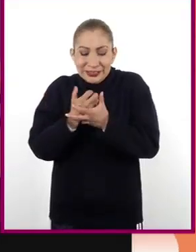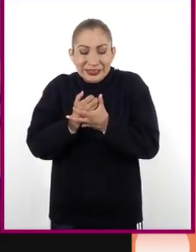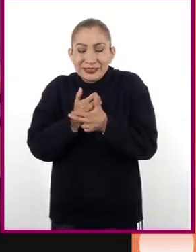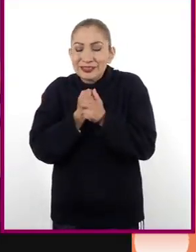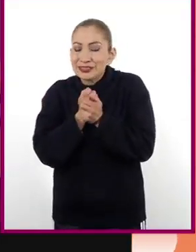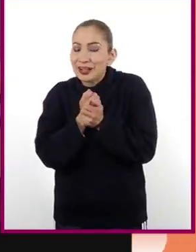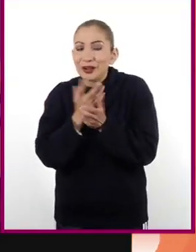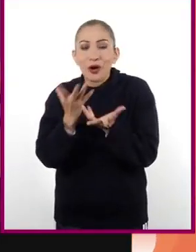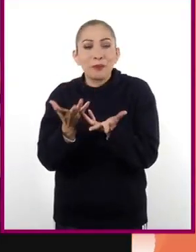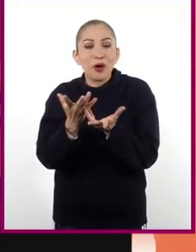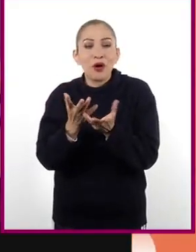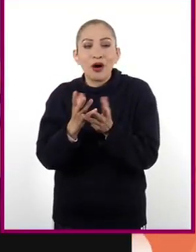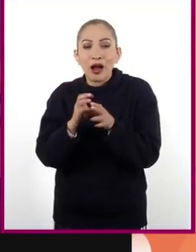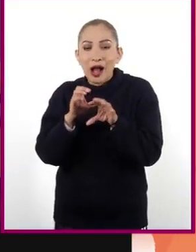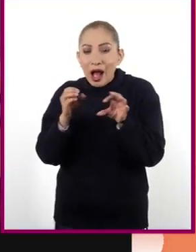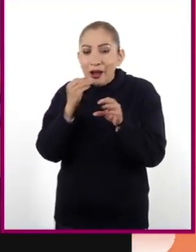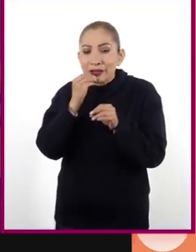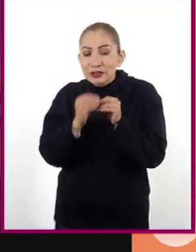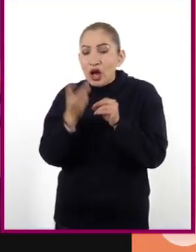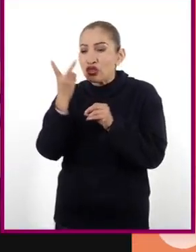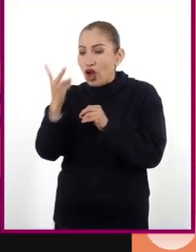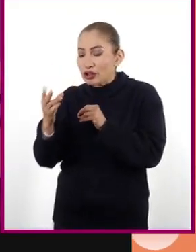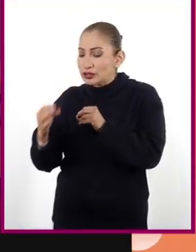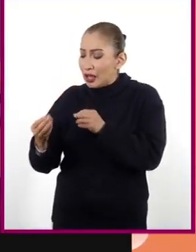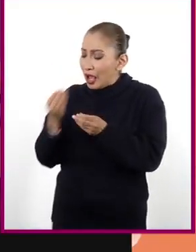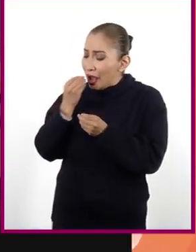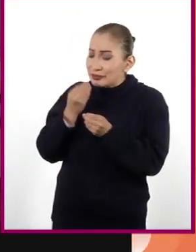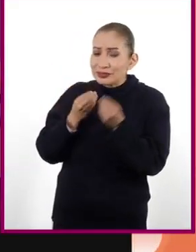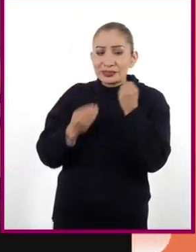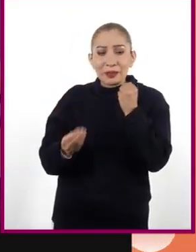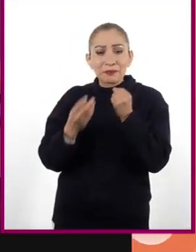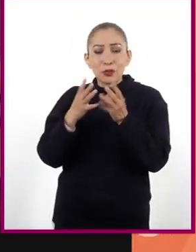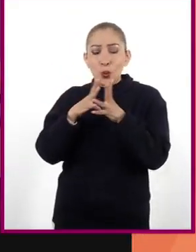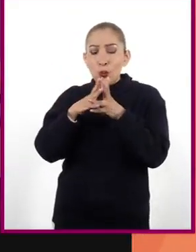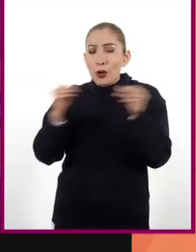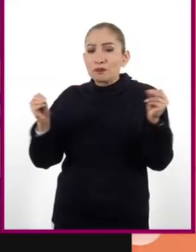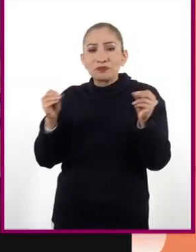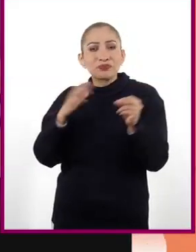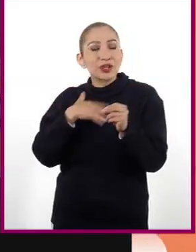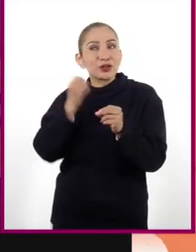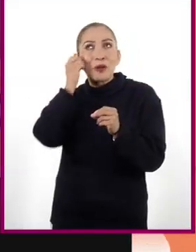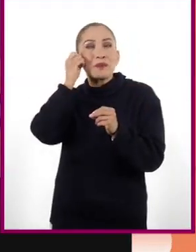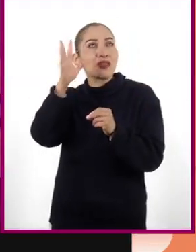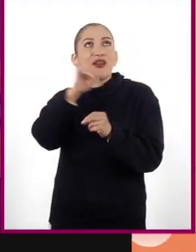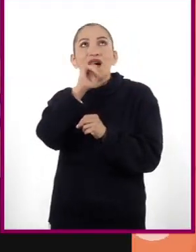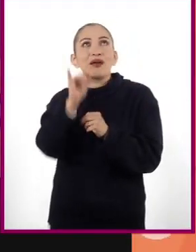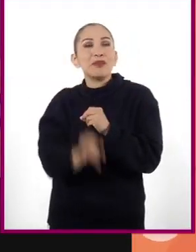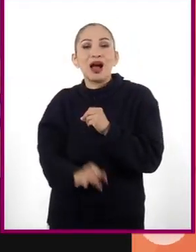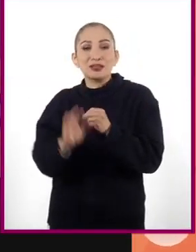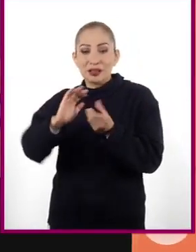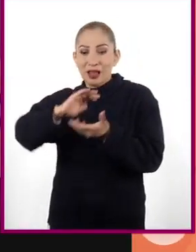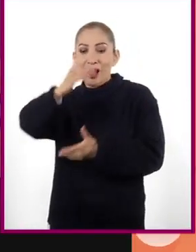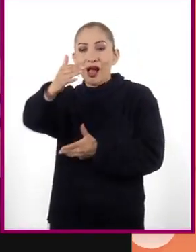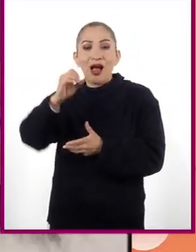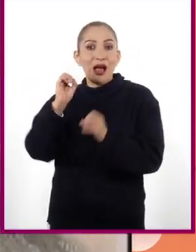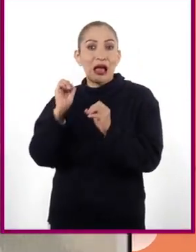y dientes un bodigo y en dos credos le hice invisible, no se me olvidando el arca